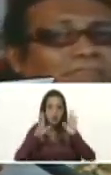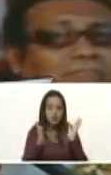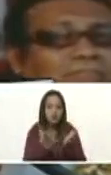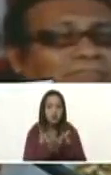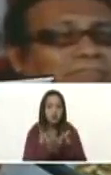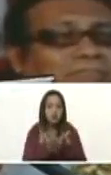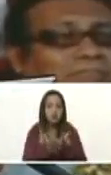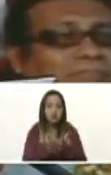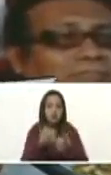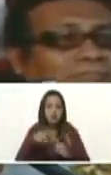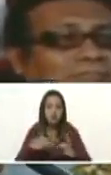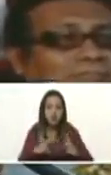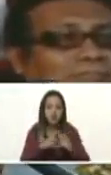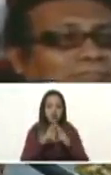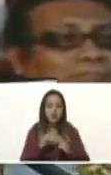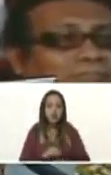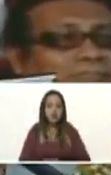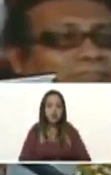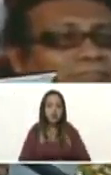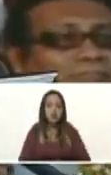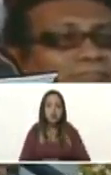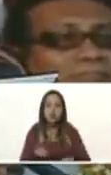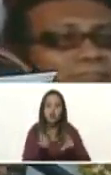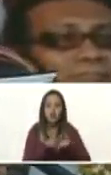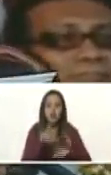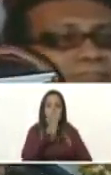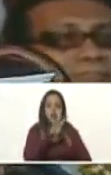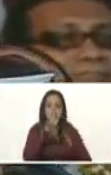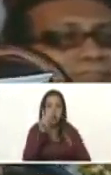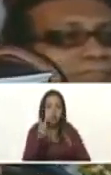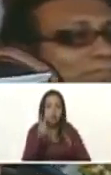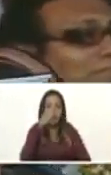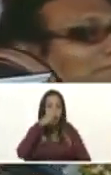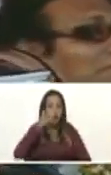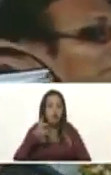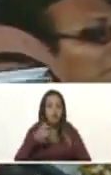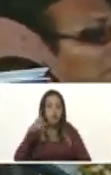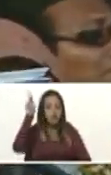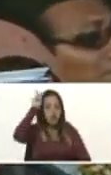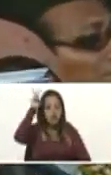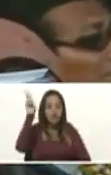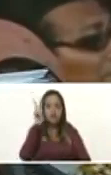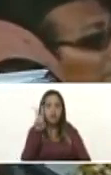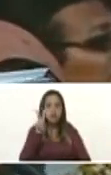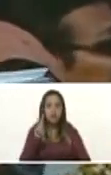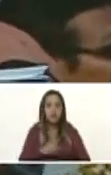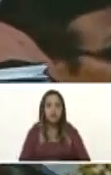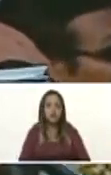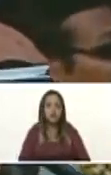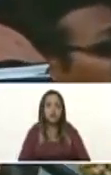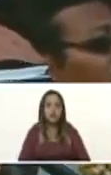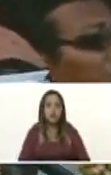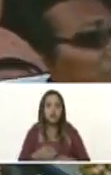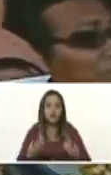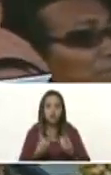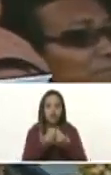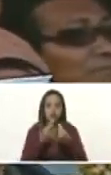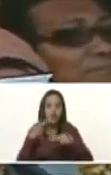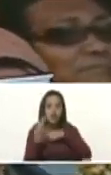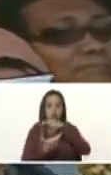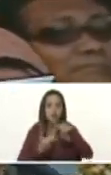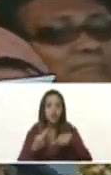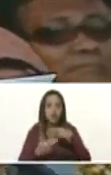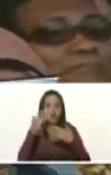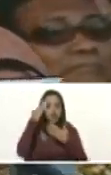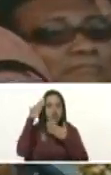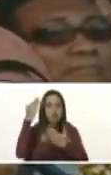reunidos aquí, así como 42 pueblos indígenas venezolanos, un solidario y revolucionario